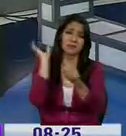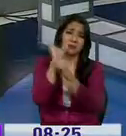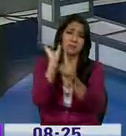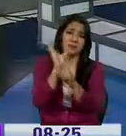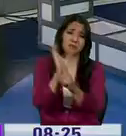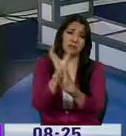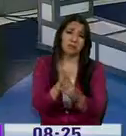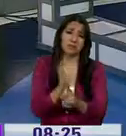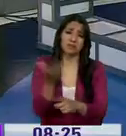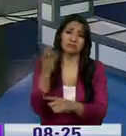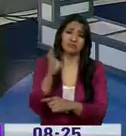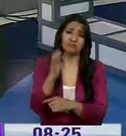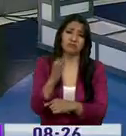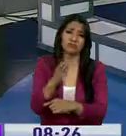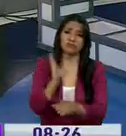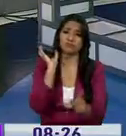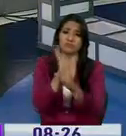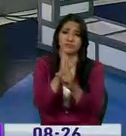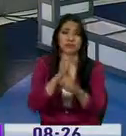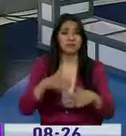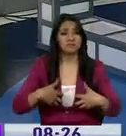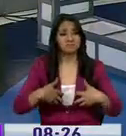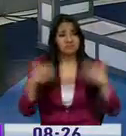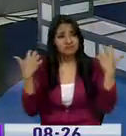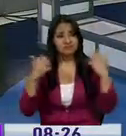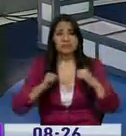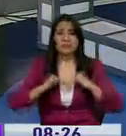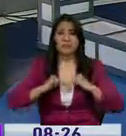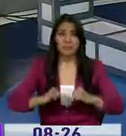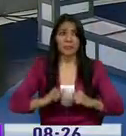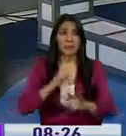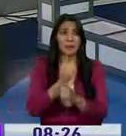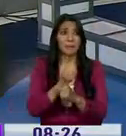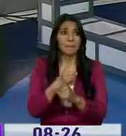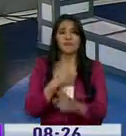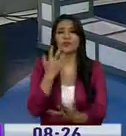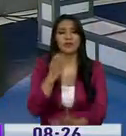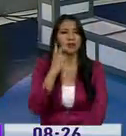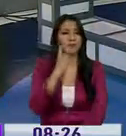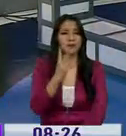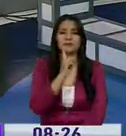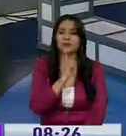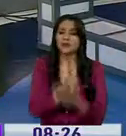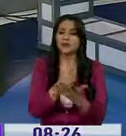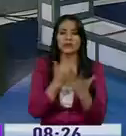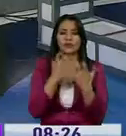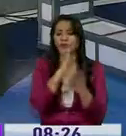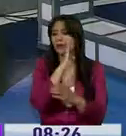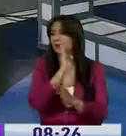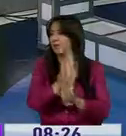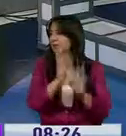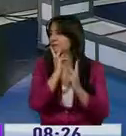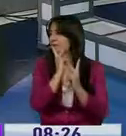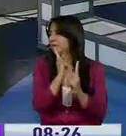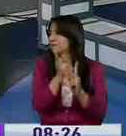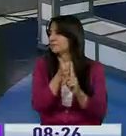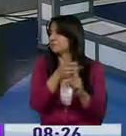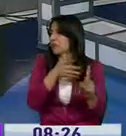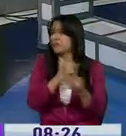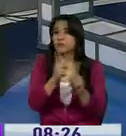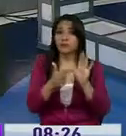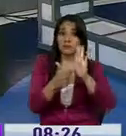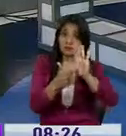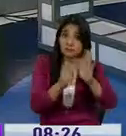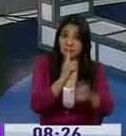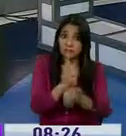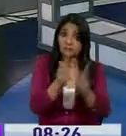no, realmente no, me no hay nombre, esa vez, ¿no? Sarita estaba, no, o sea, realmente no quería ver esa imagen, o sea, realmente me impacta. Pero hay que presentarlo,